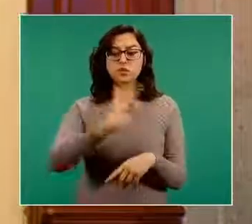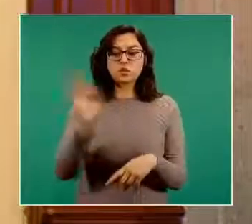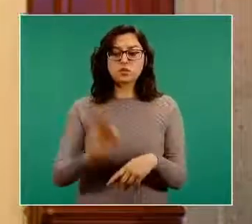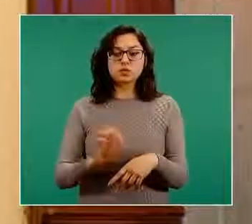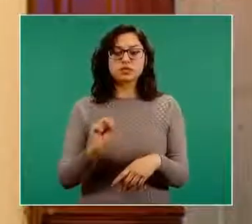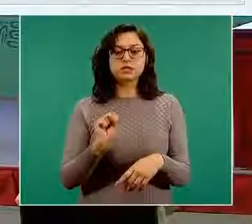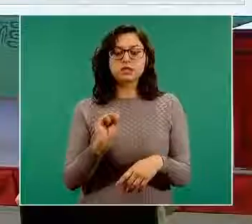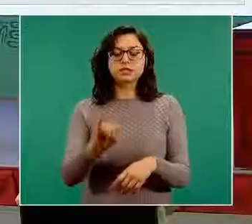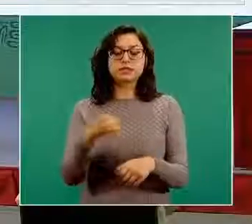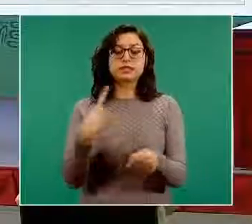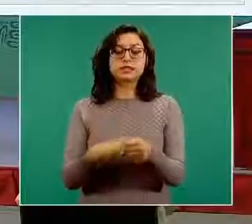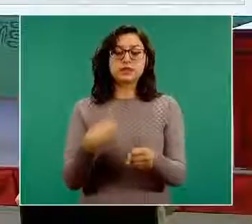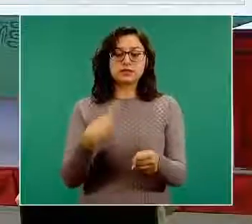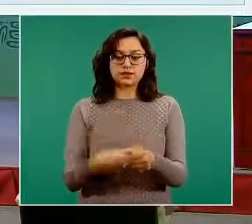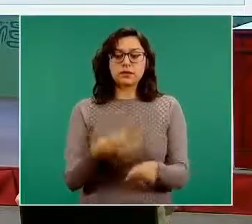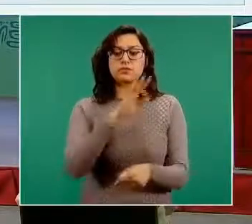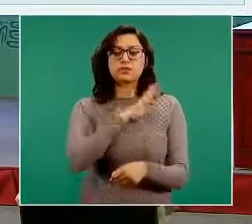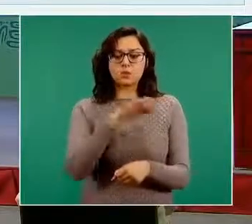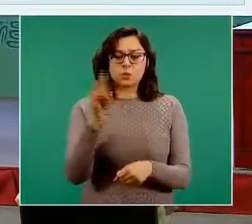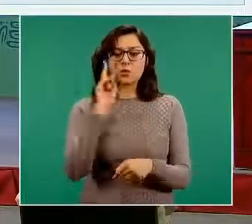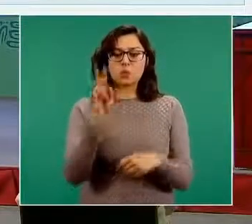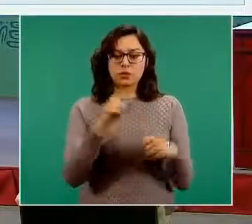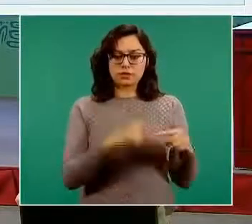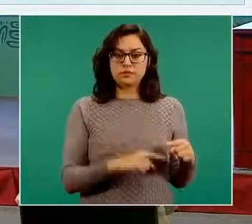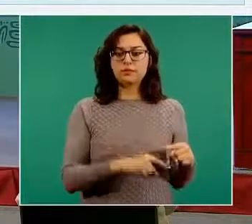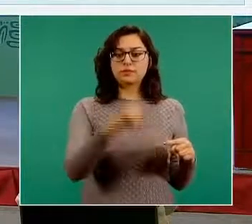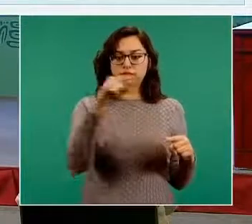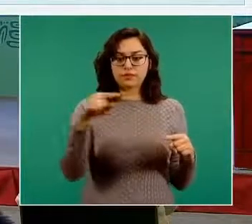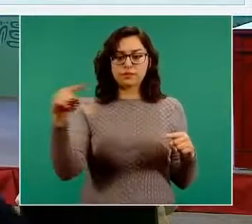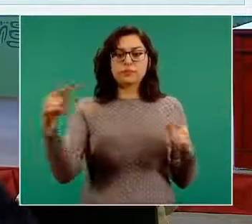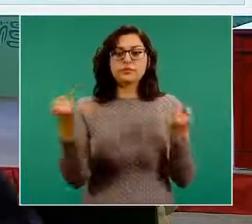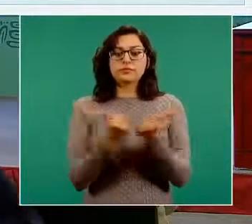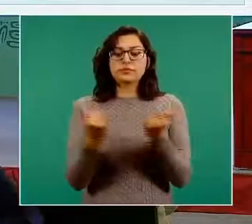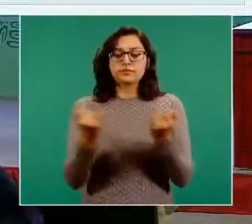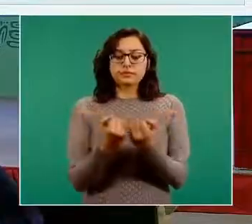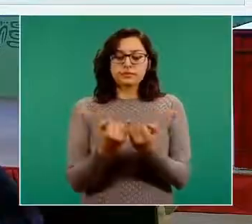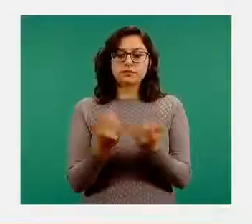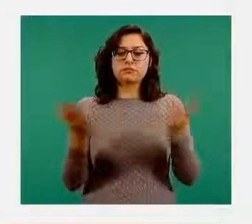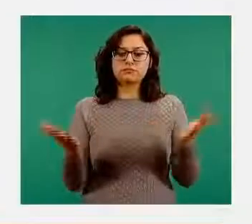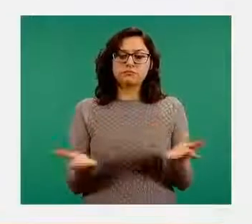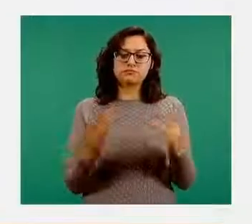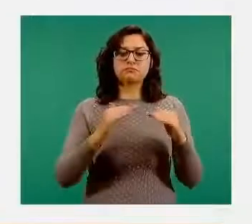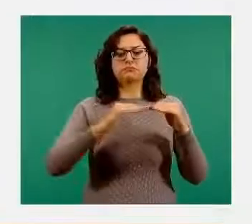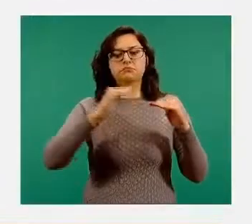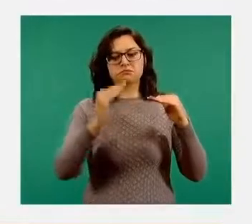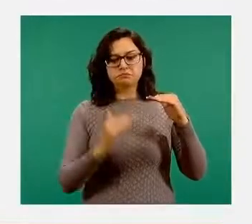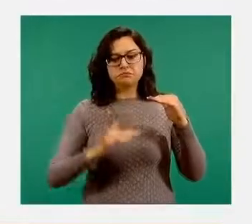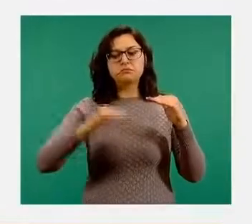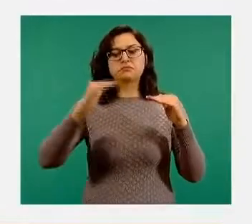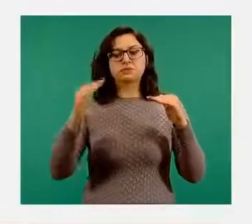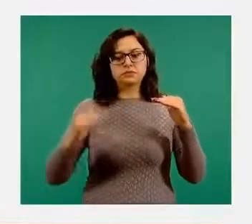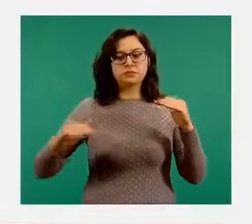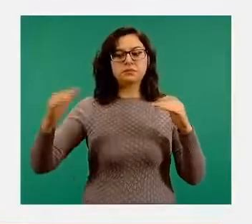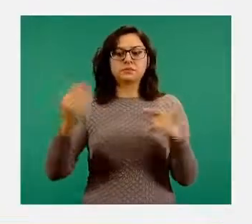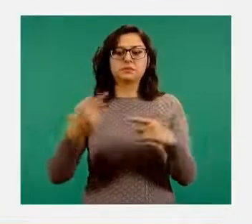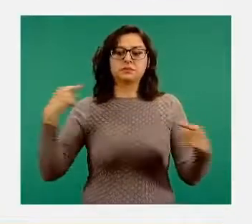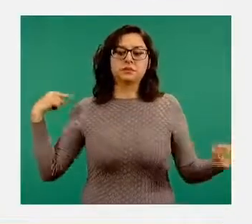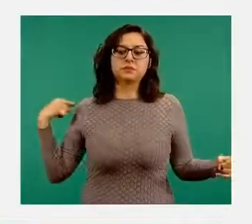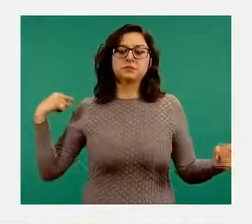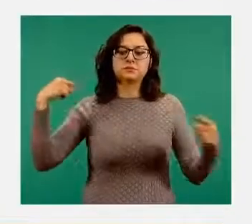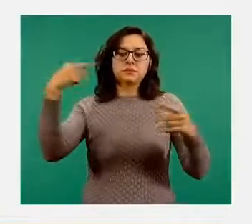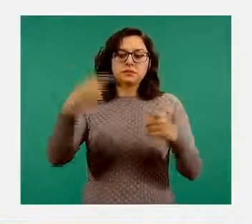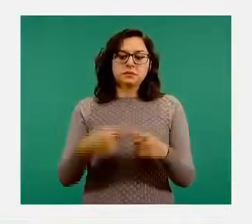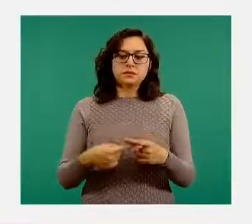esta curva que vemos en la gráfica, y en donde vemos cómo se ha estado comportando en las últimas semanas.